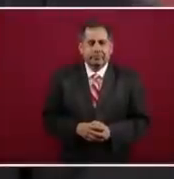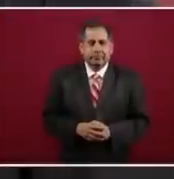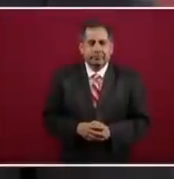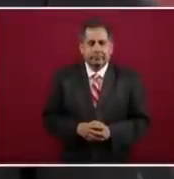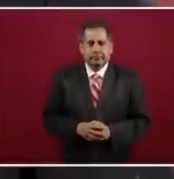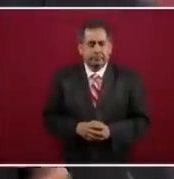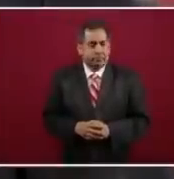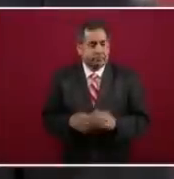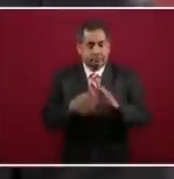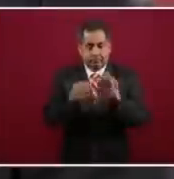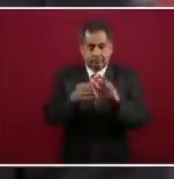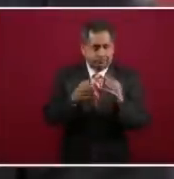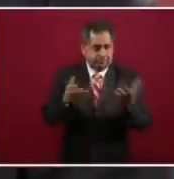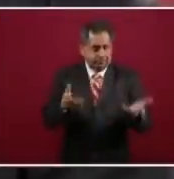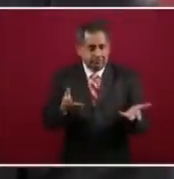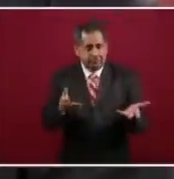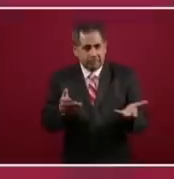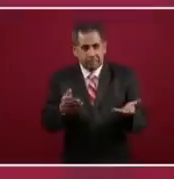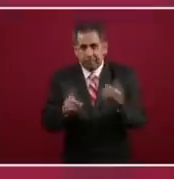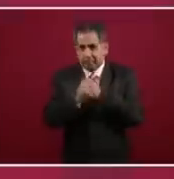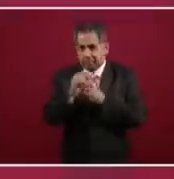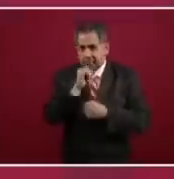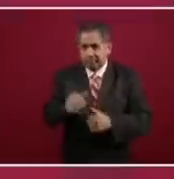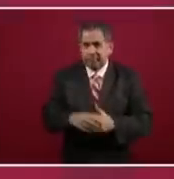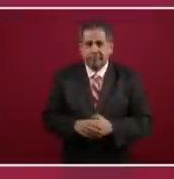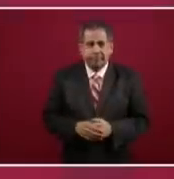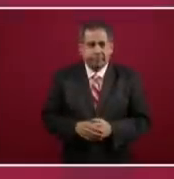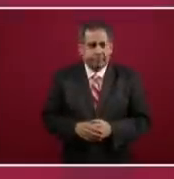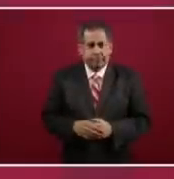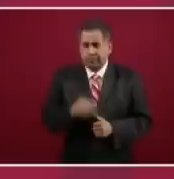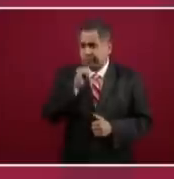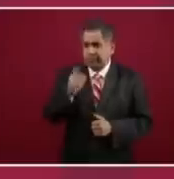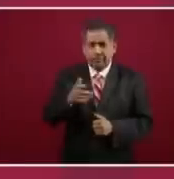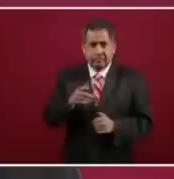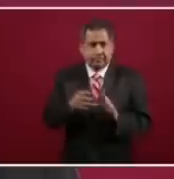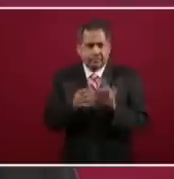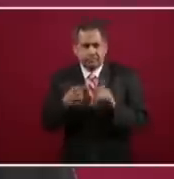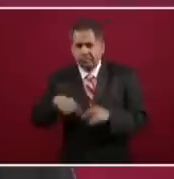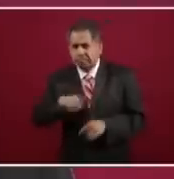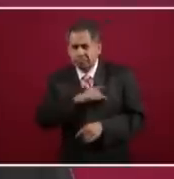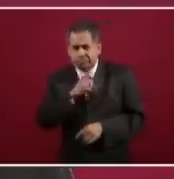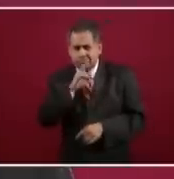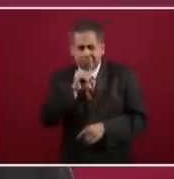no existe ningún problema ahora si no hay nada que temer